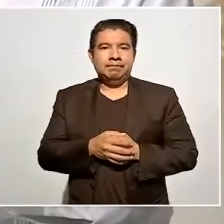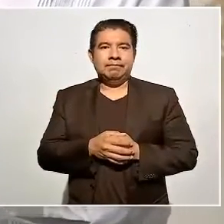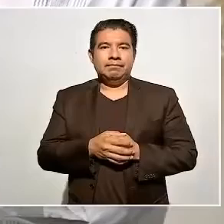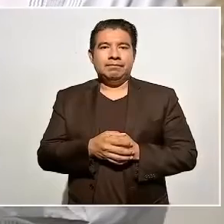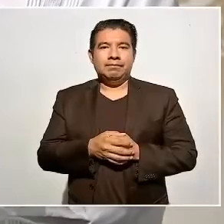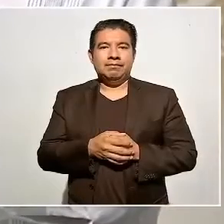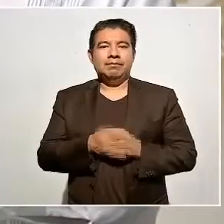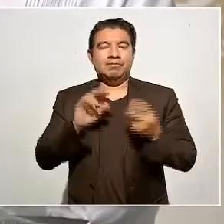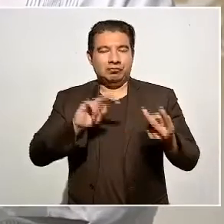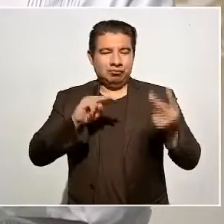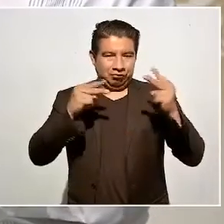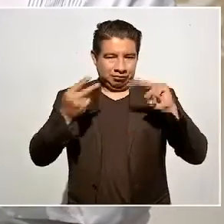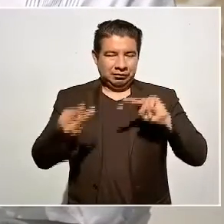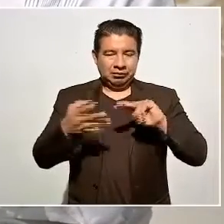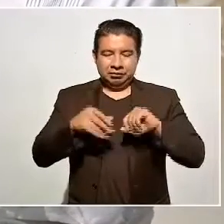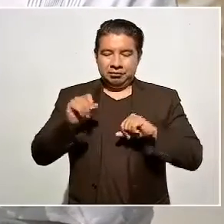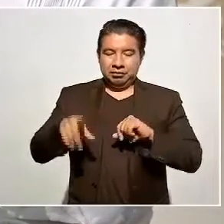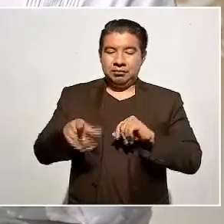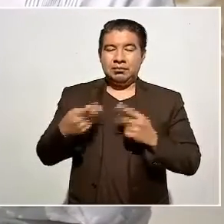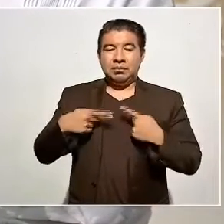Rescatar a los de abajo.